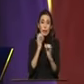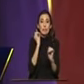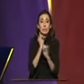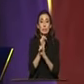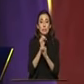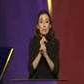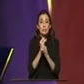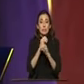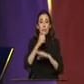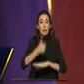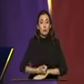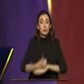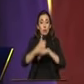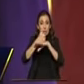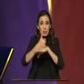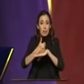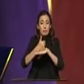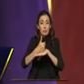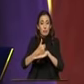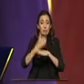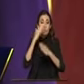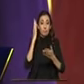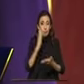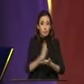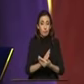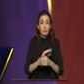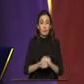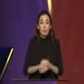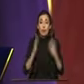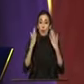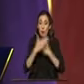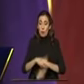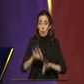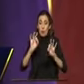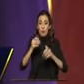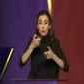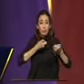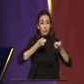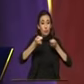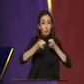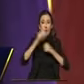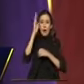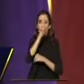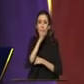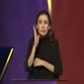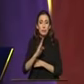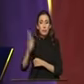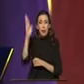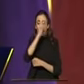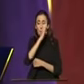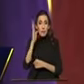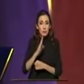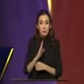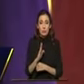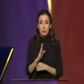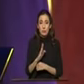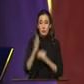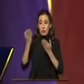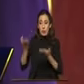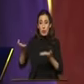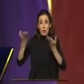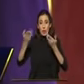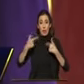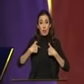instituciones y autoridades. Por eso, queridas autoridades de control, jamás, jamás